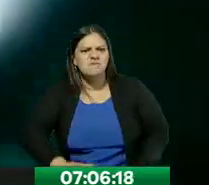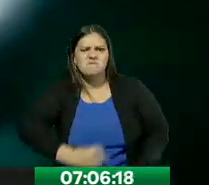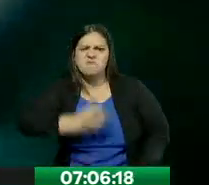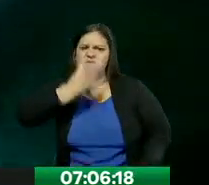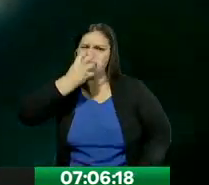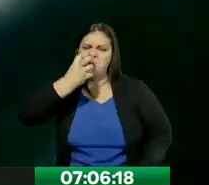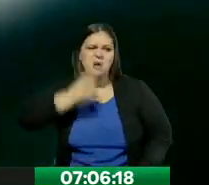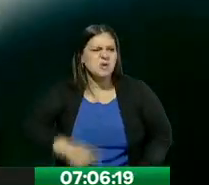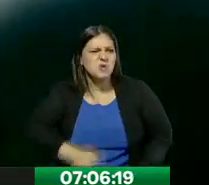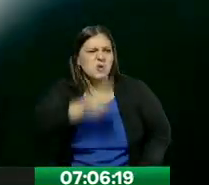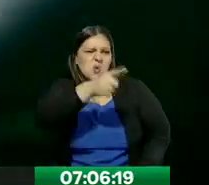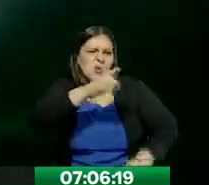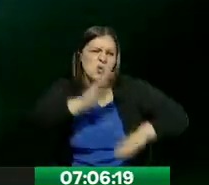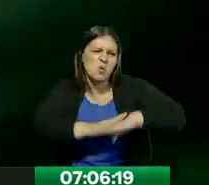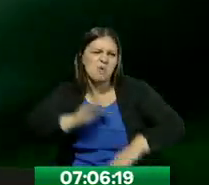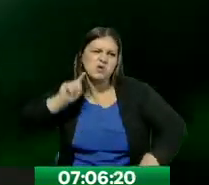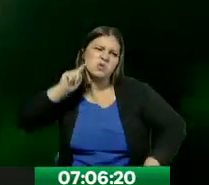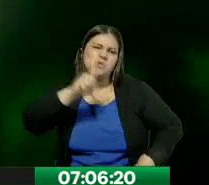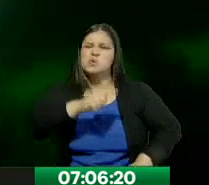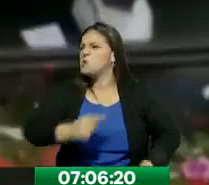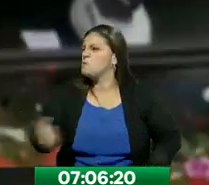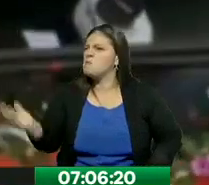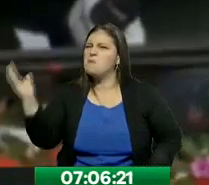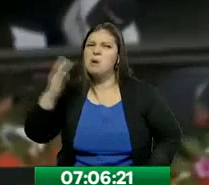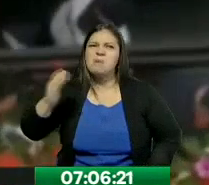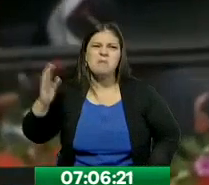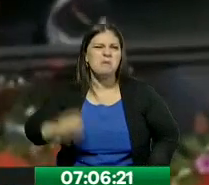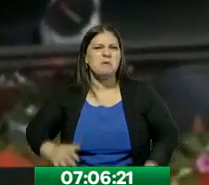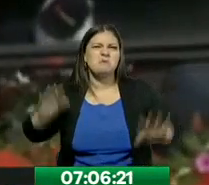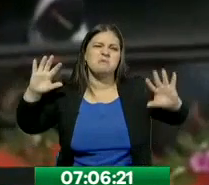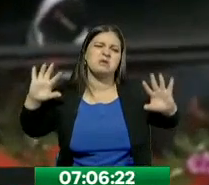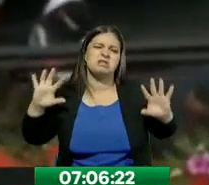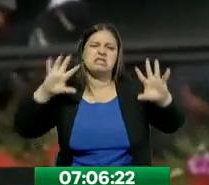al detenido hasta la penitenciaría del Litoral.